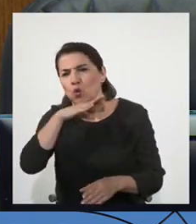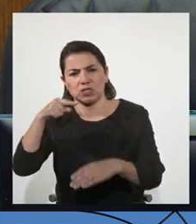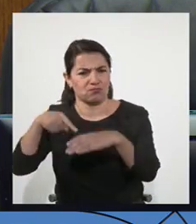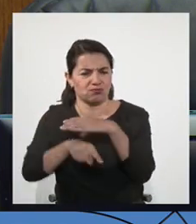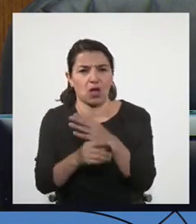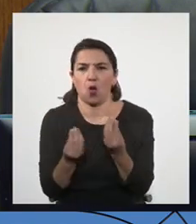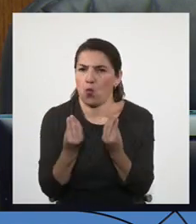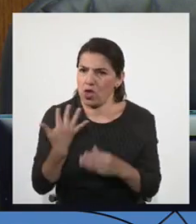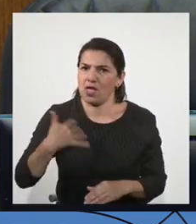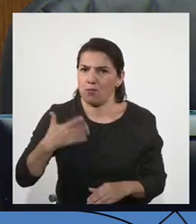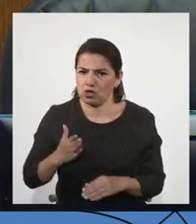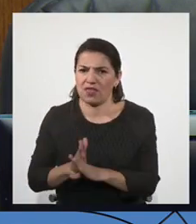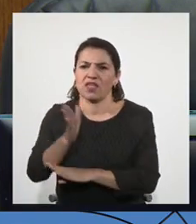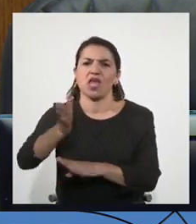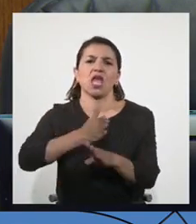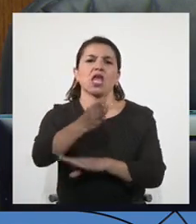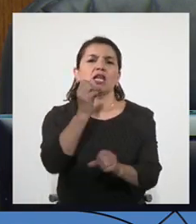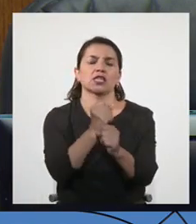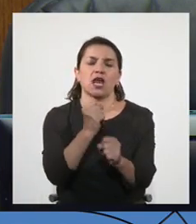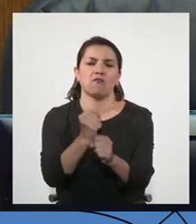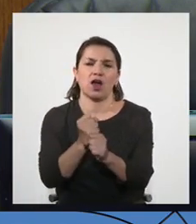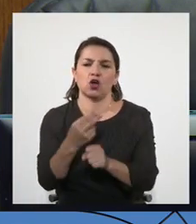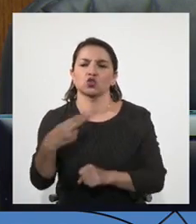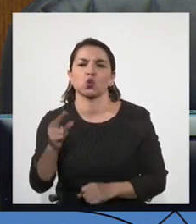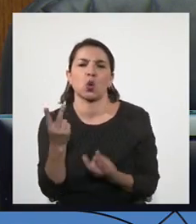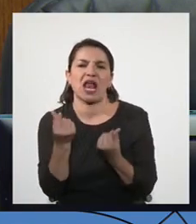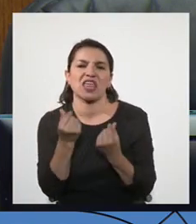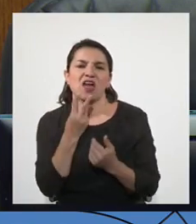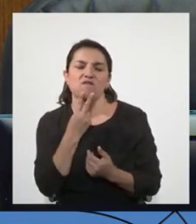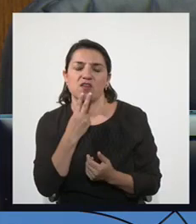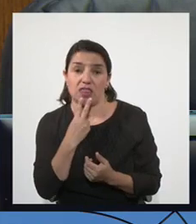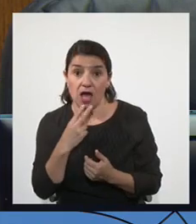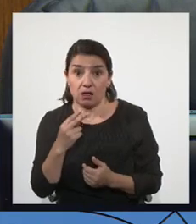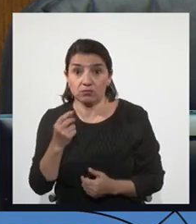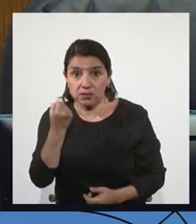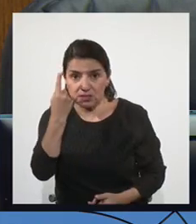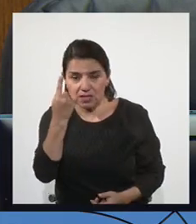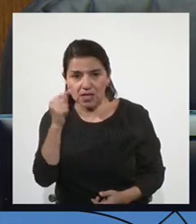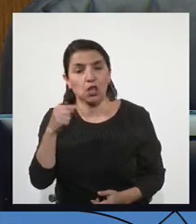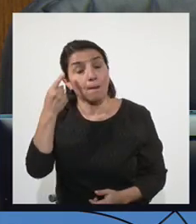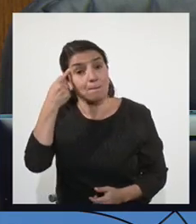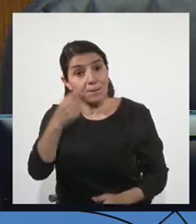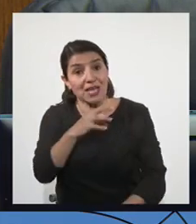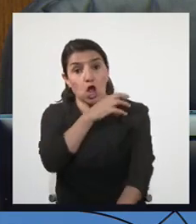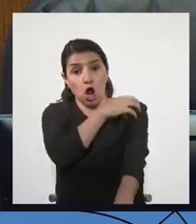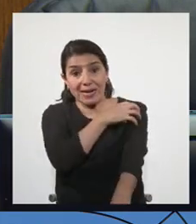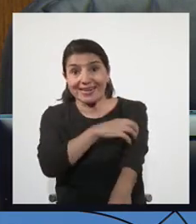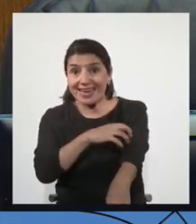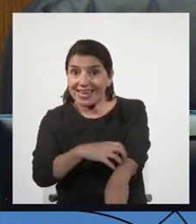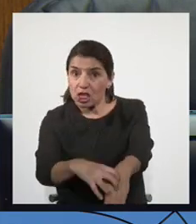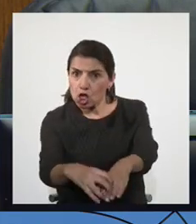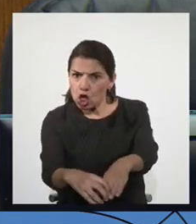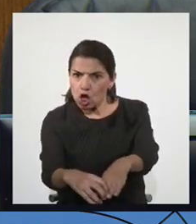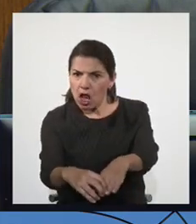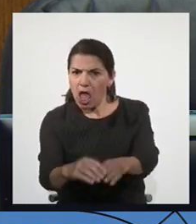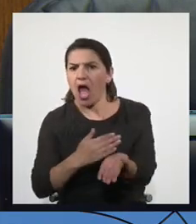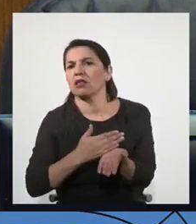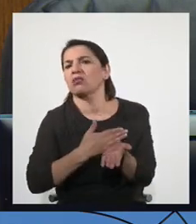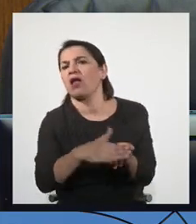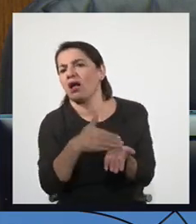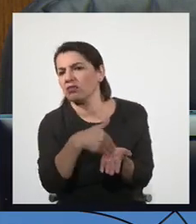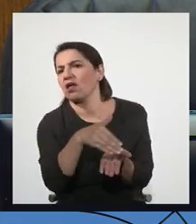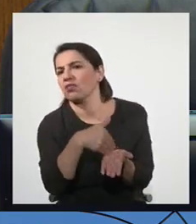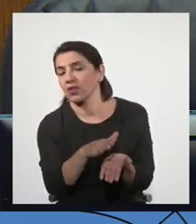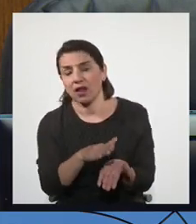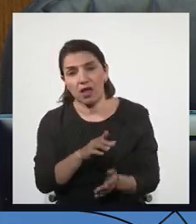desplazarse, para su trabajo, para su calidad de vida. Pero sí me parece que las regiones no pueden quedar eternamente postergadas. Por lo tanto,